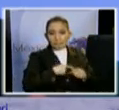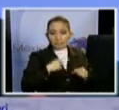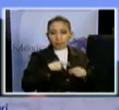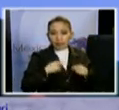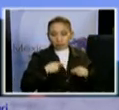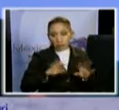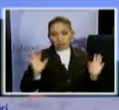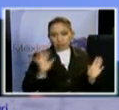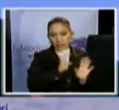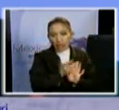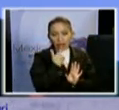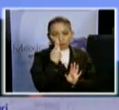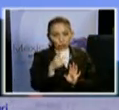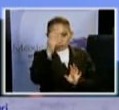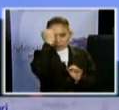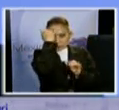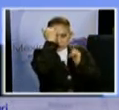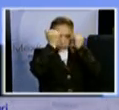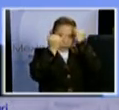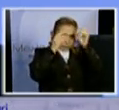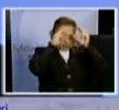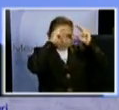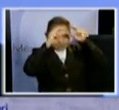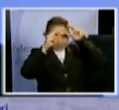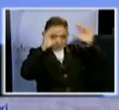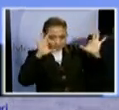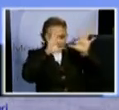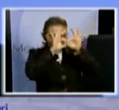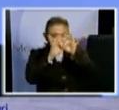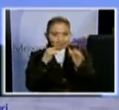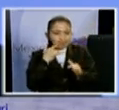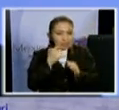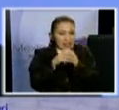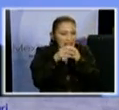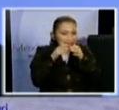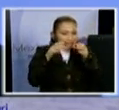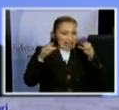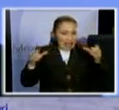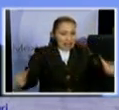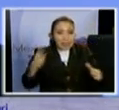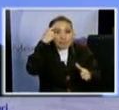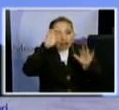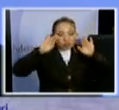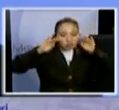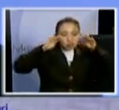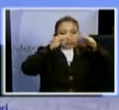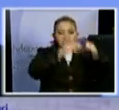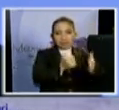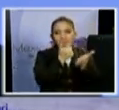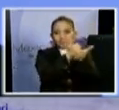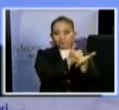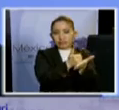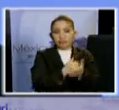que ha unido su talento en un enorme esfuerzo por dedicación a la